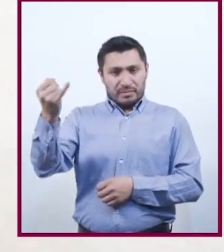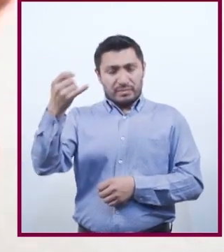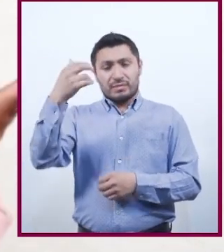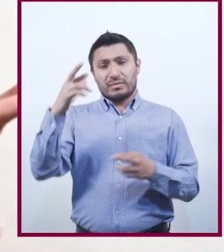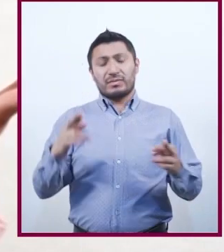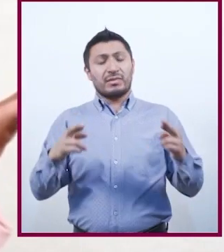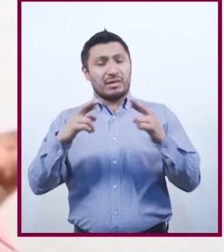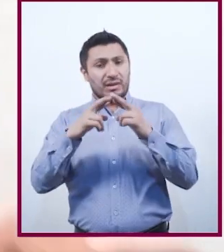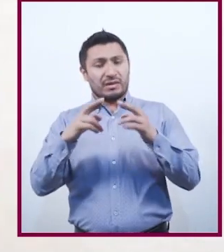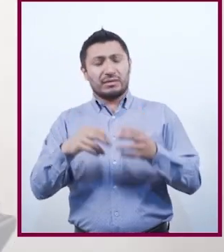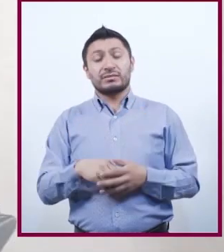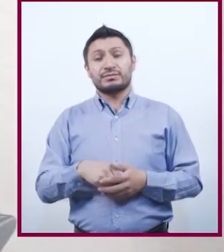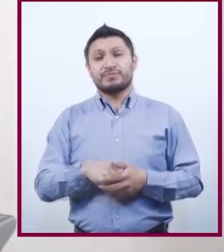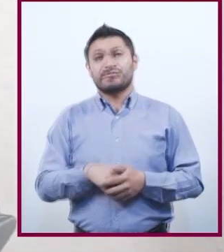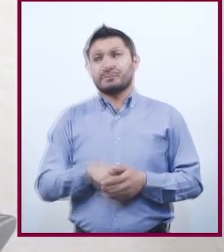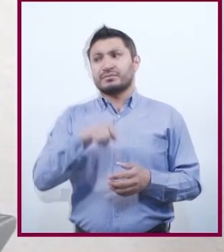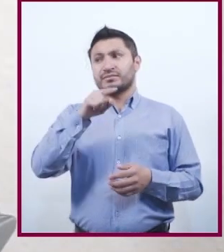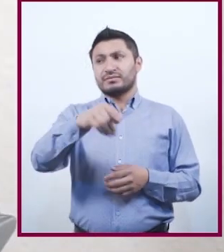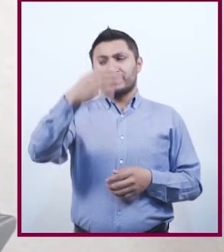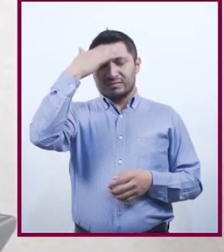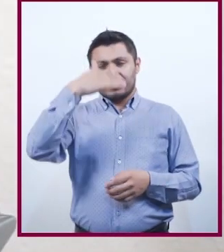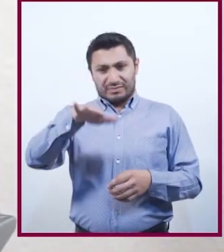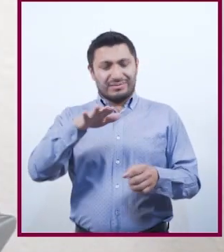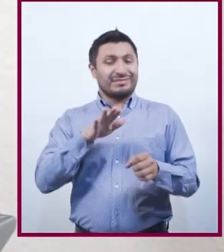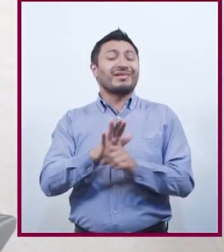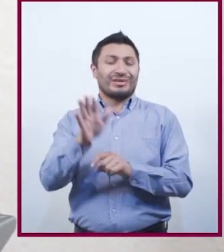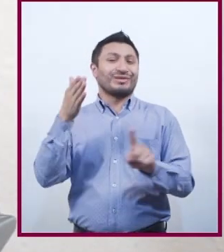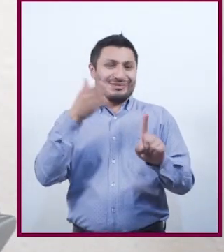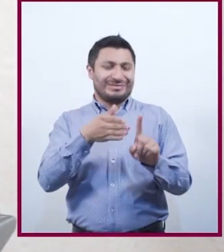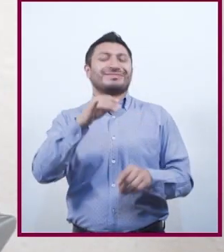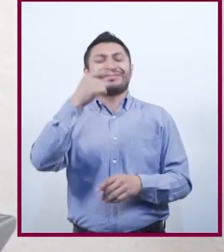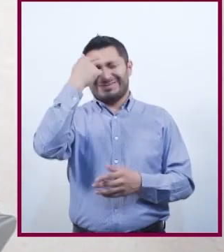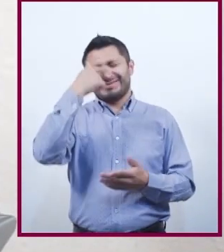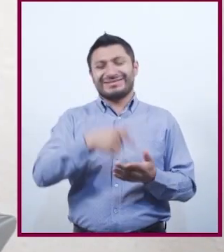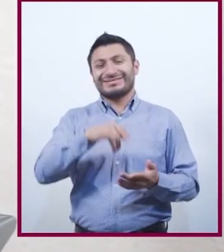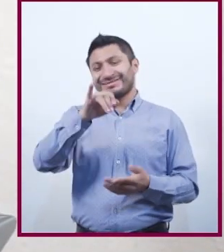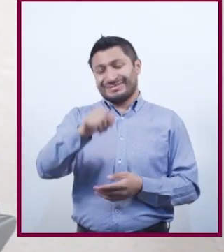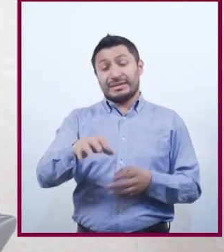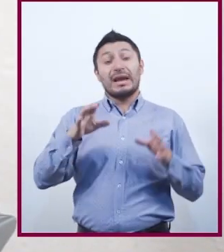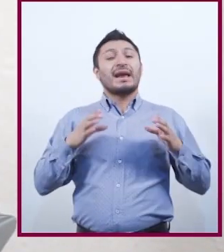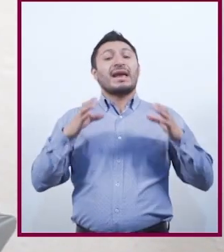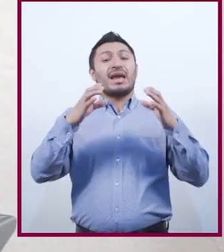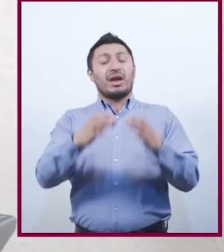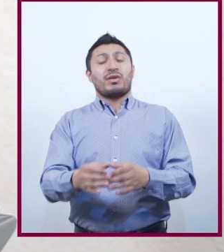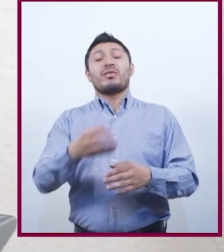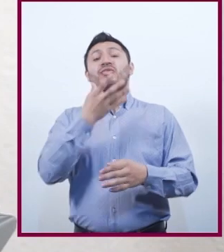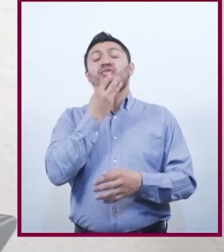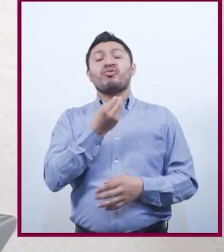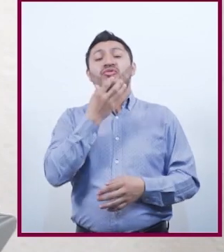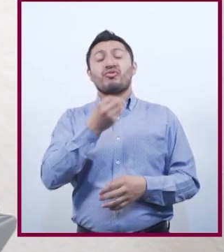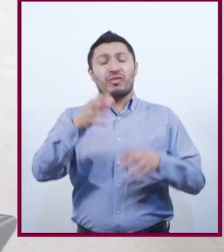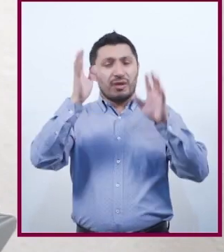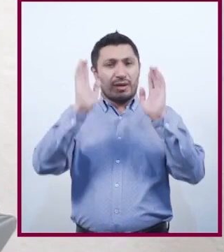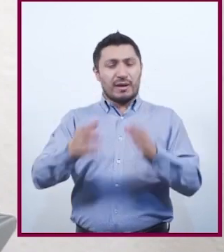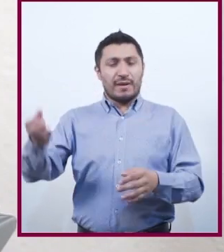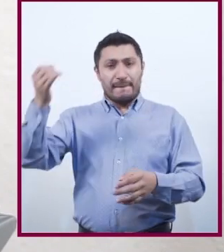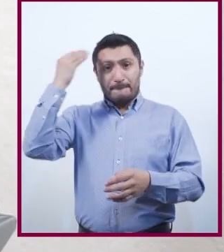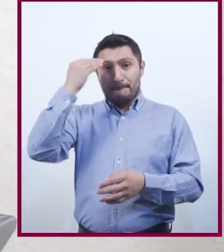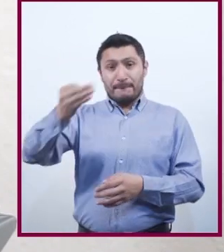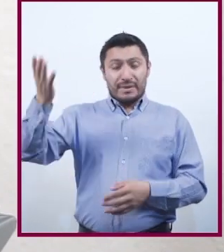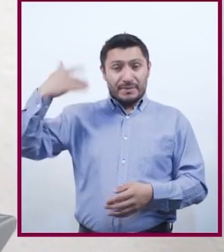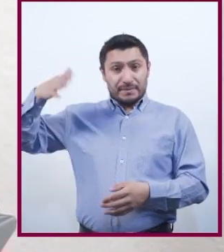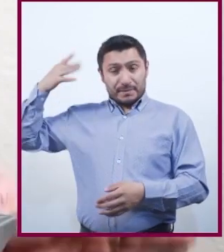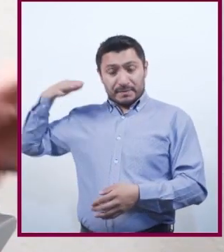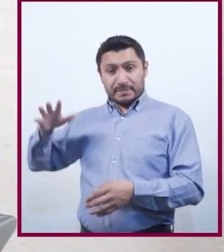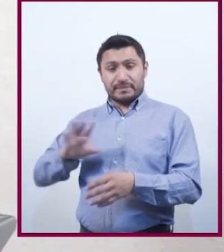ideología y religión. Ya sabes por dónde vamos. Creo que sí. Las comunidades de judíos, que ya desde hace